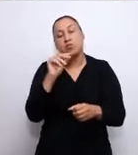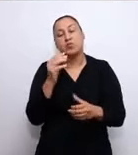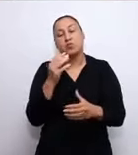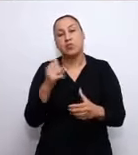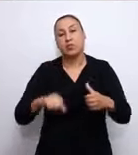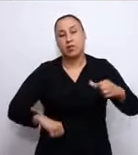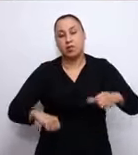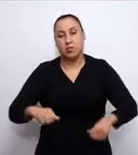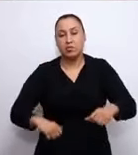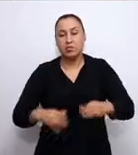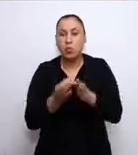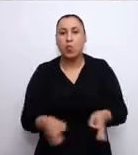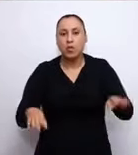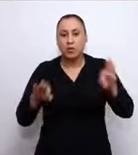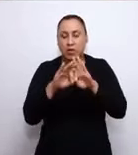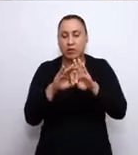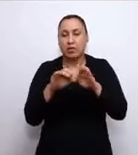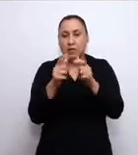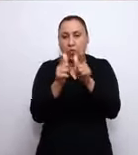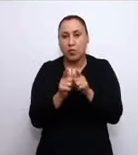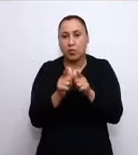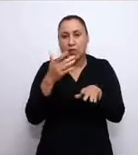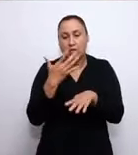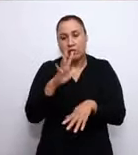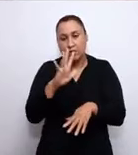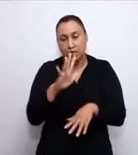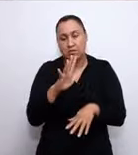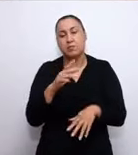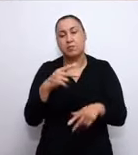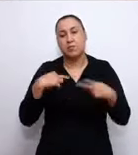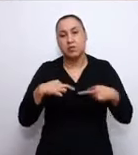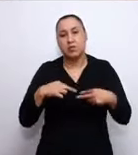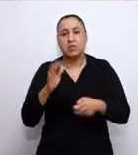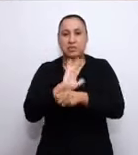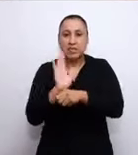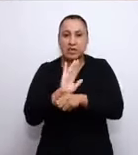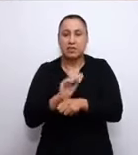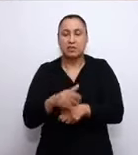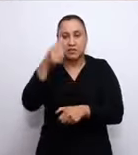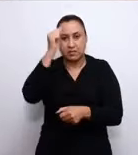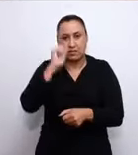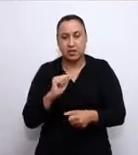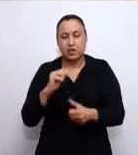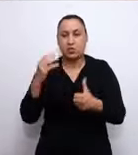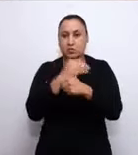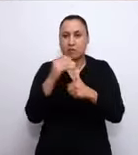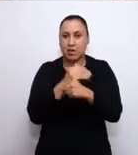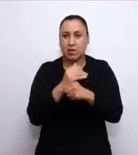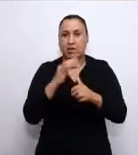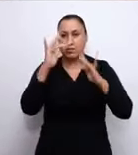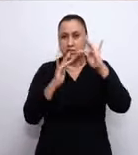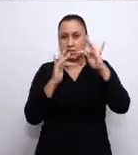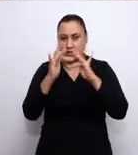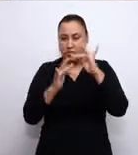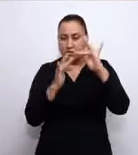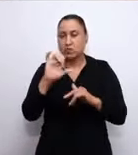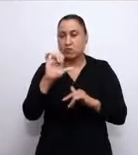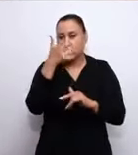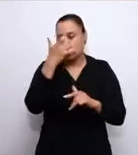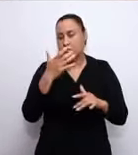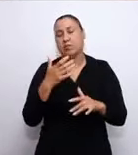y que congregan a grupos de más de 10 personas como son cines casinos bares y discotecas